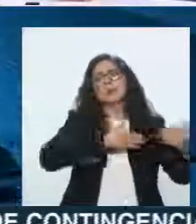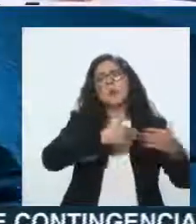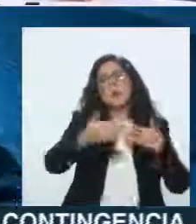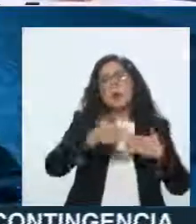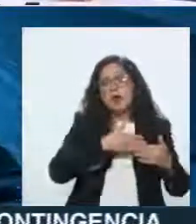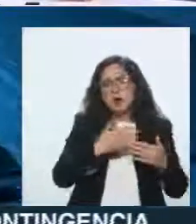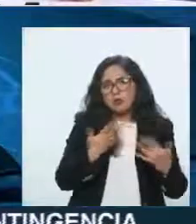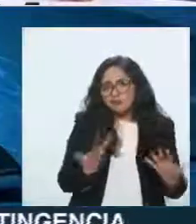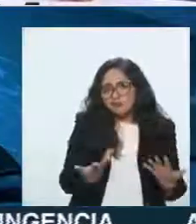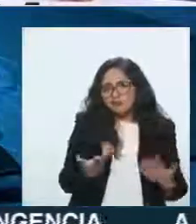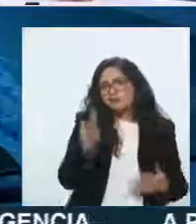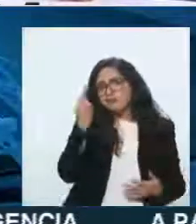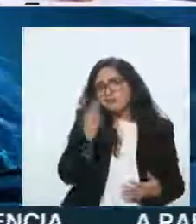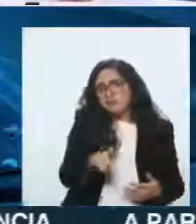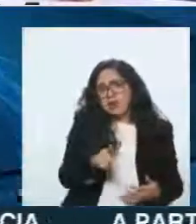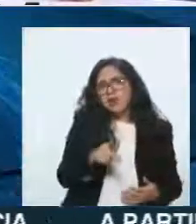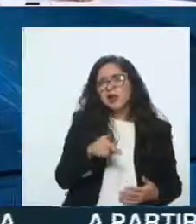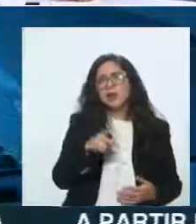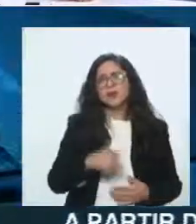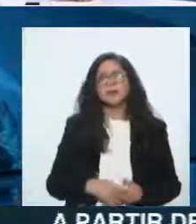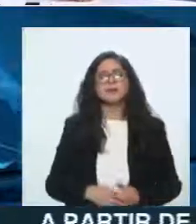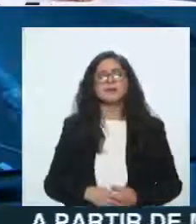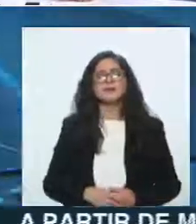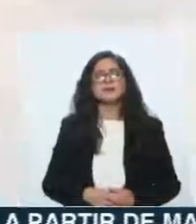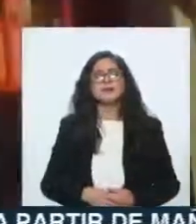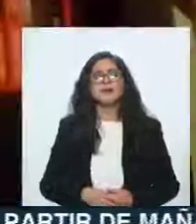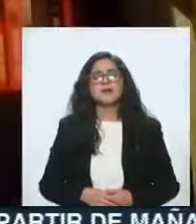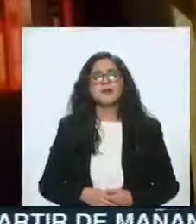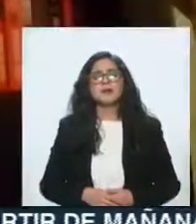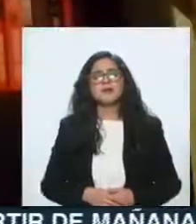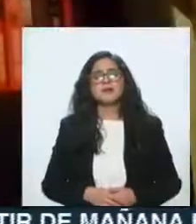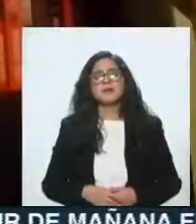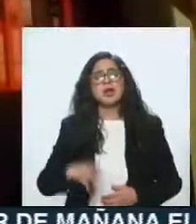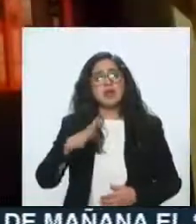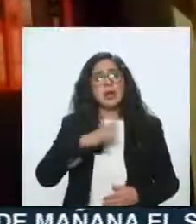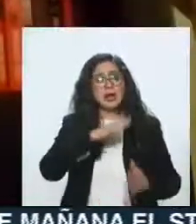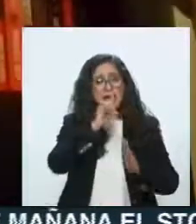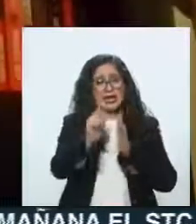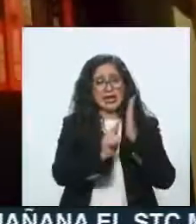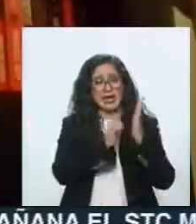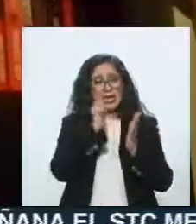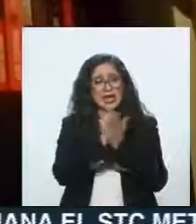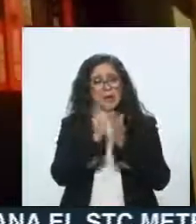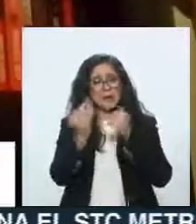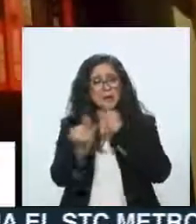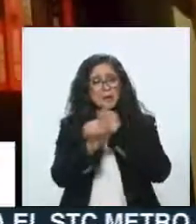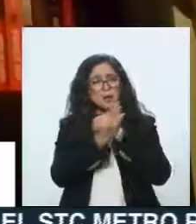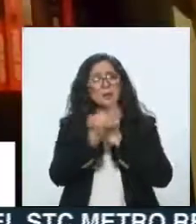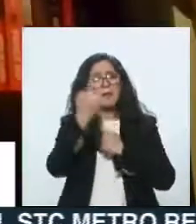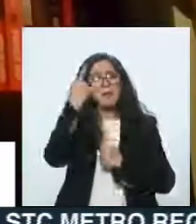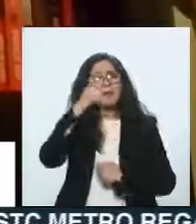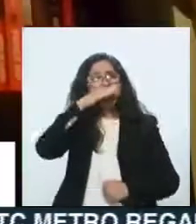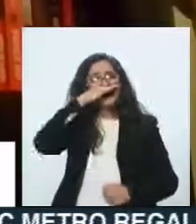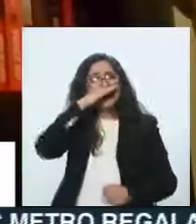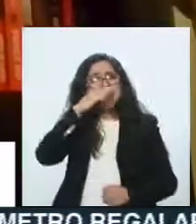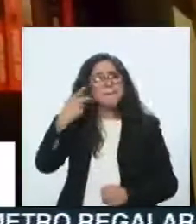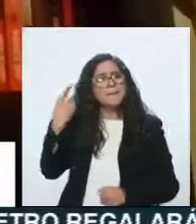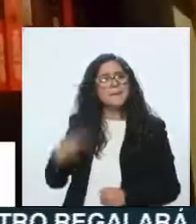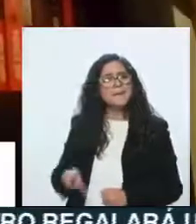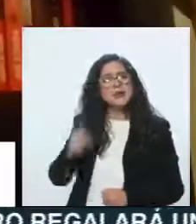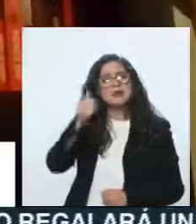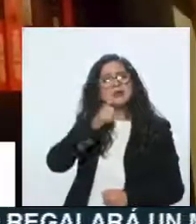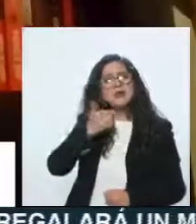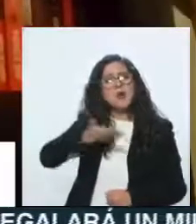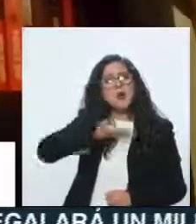transnacionales. Sin embargo, bueno, está la ley de protección del maíz nativo que se acaba de aprobar, para que no vaya a haber precisamente